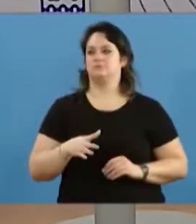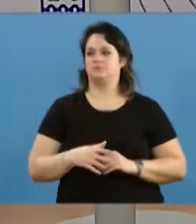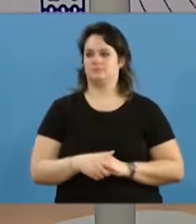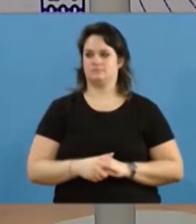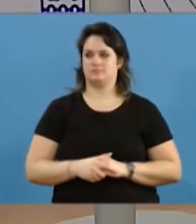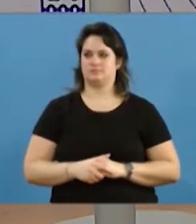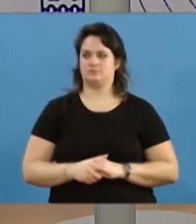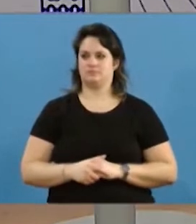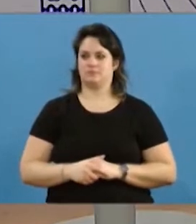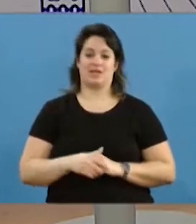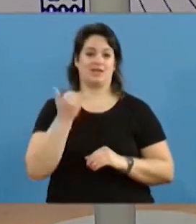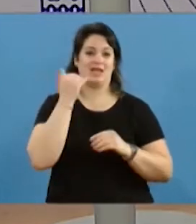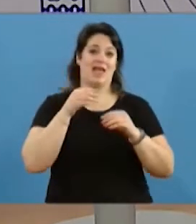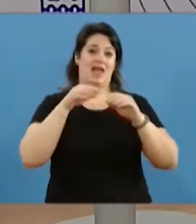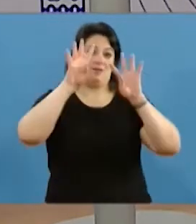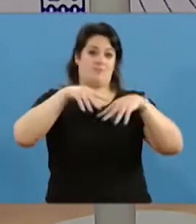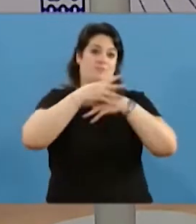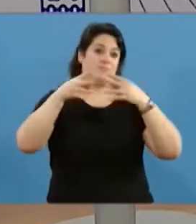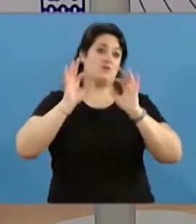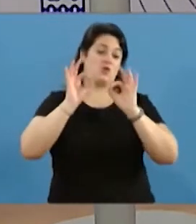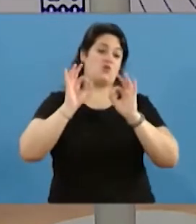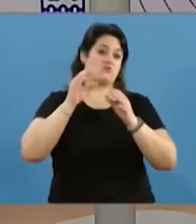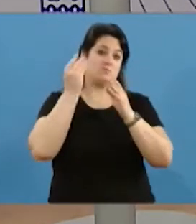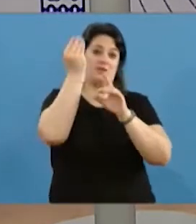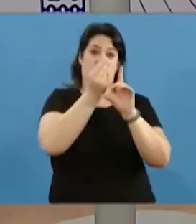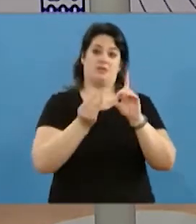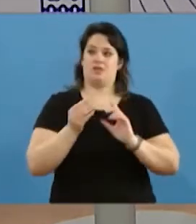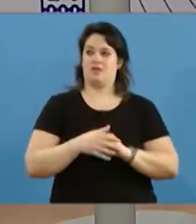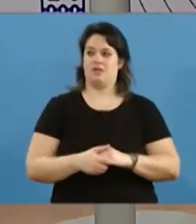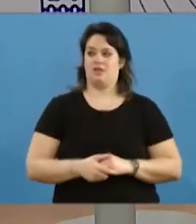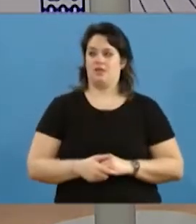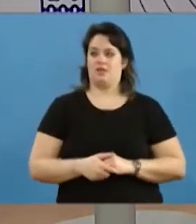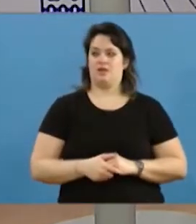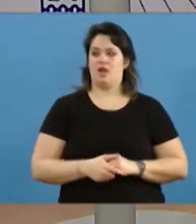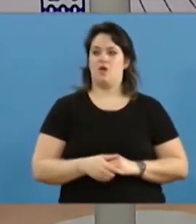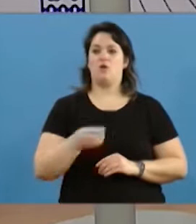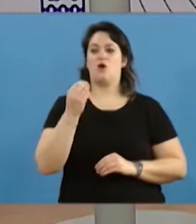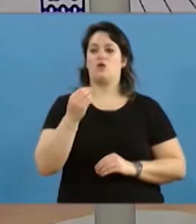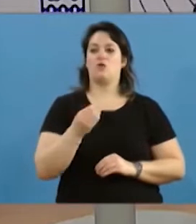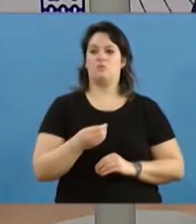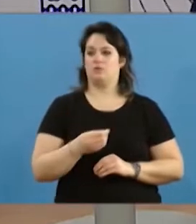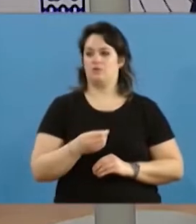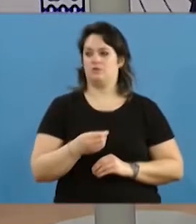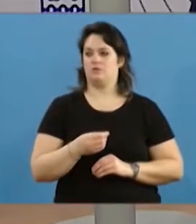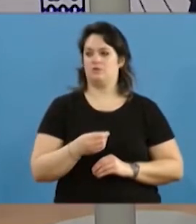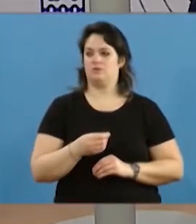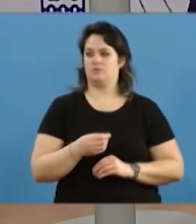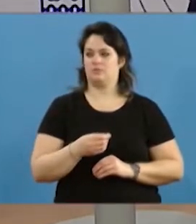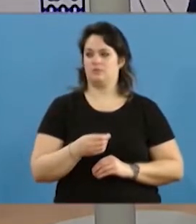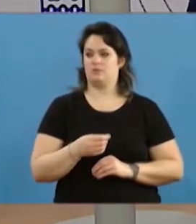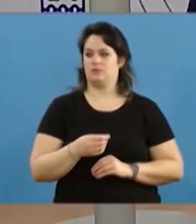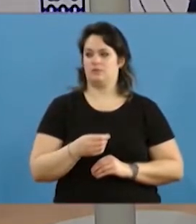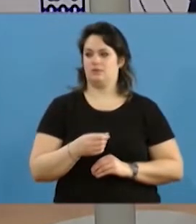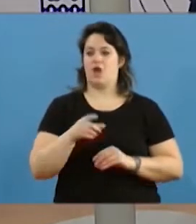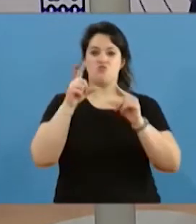nuestro gráfico de barras. Cada uno de ustedes pudo ver entonces cómo llegamos al número que